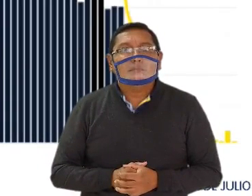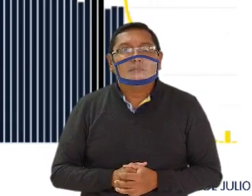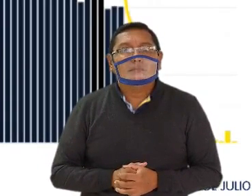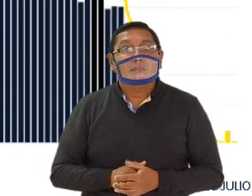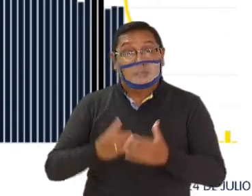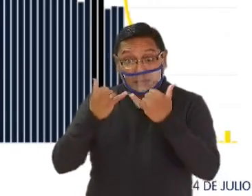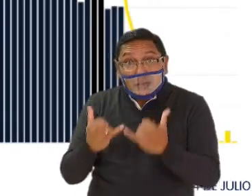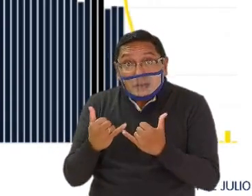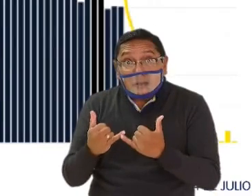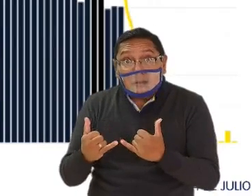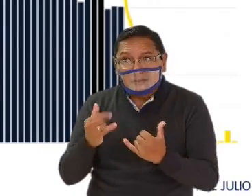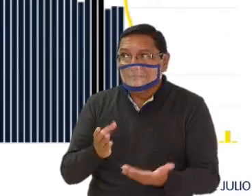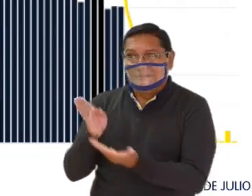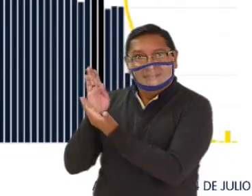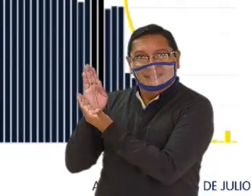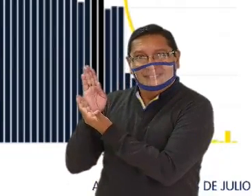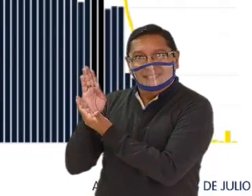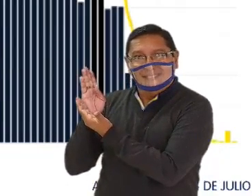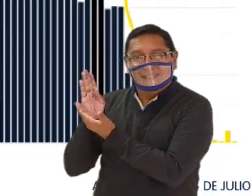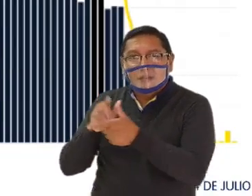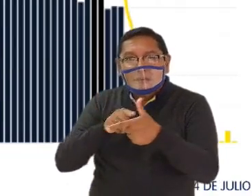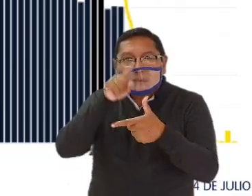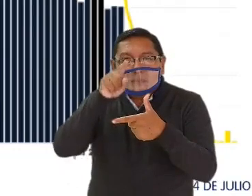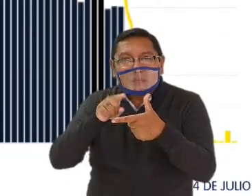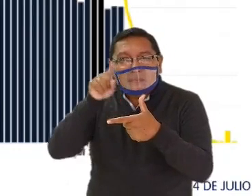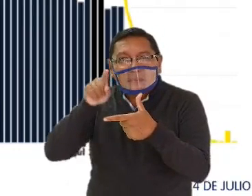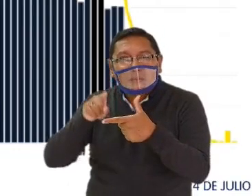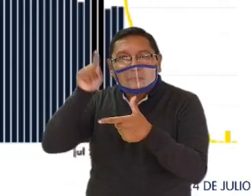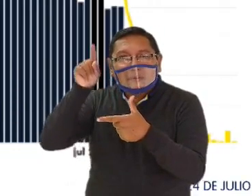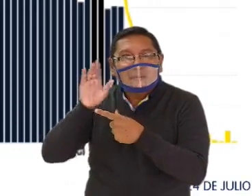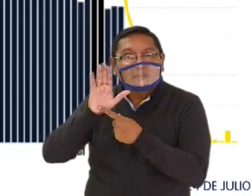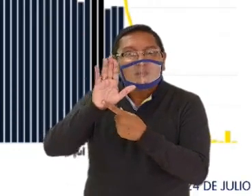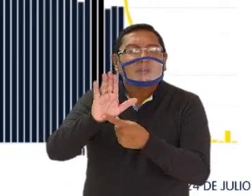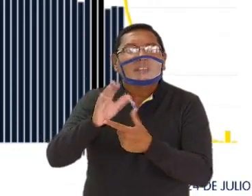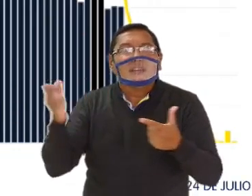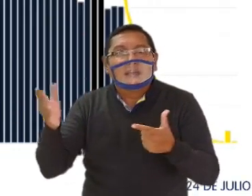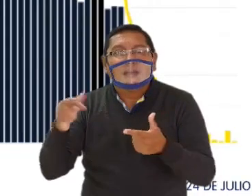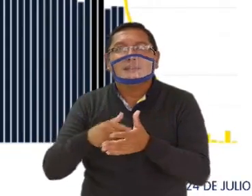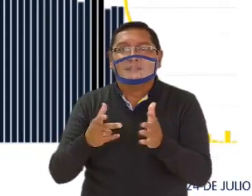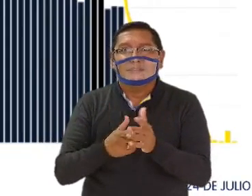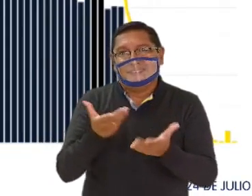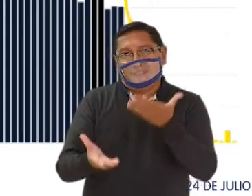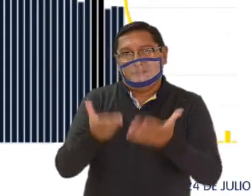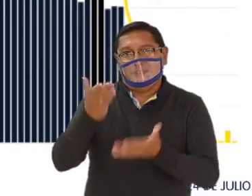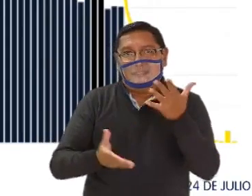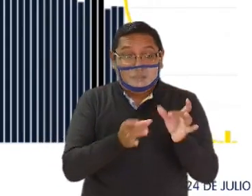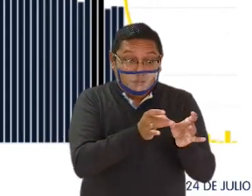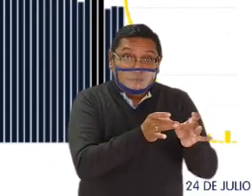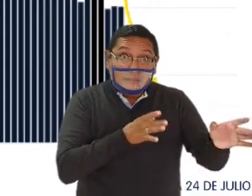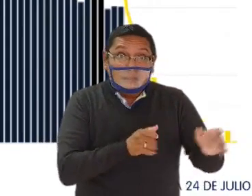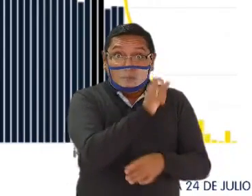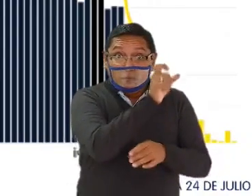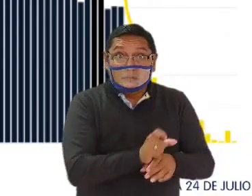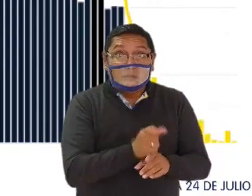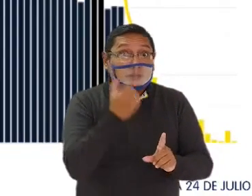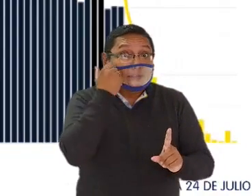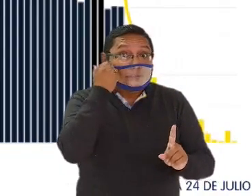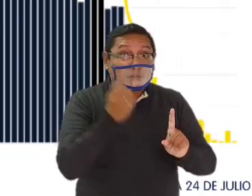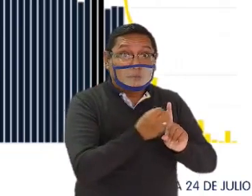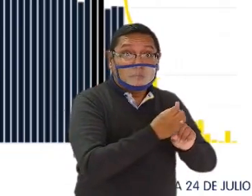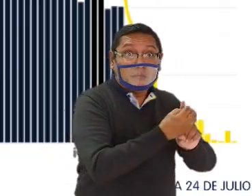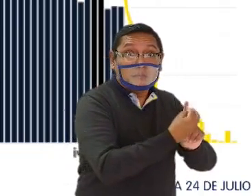Esta, la cual nos muestra la tendencia de contagios según la fecha de inicio de síntomas, denota una